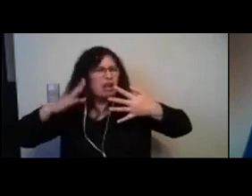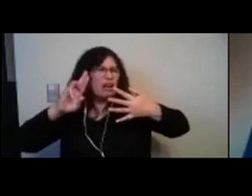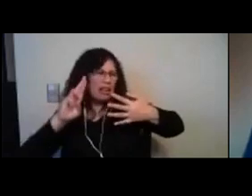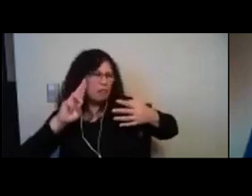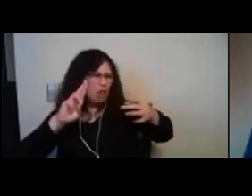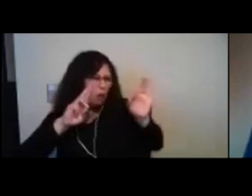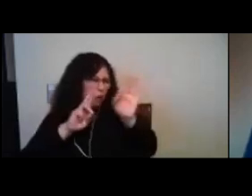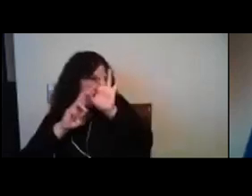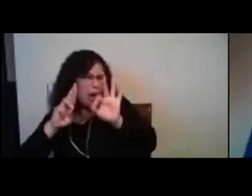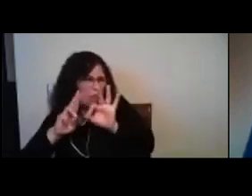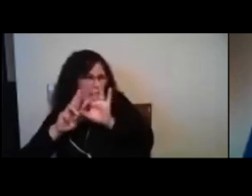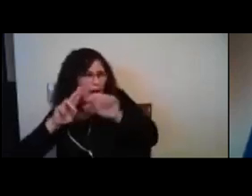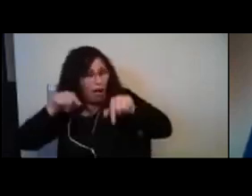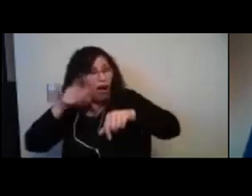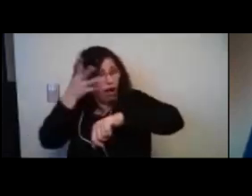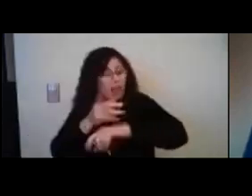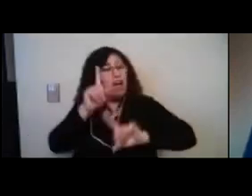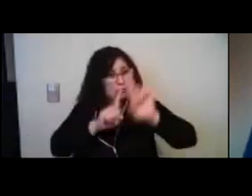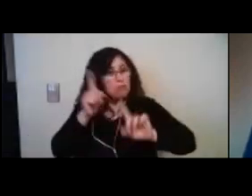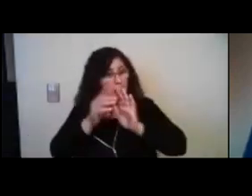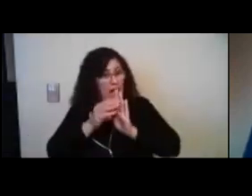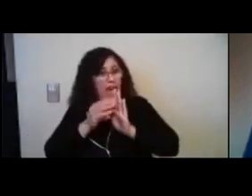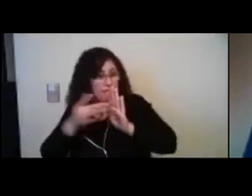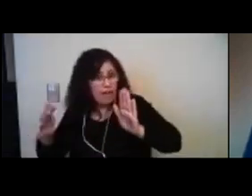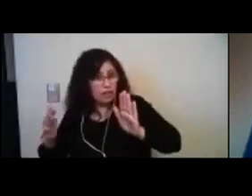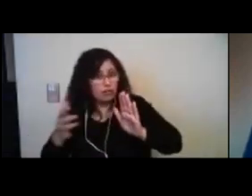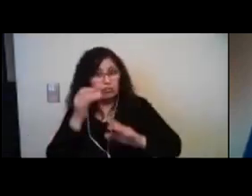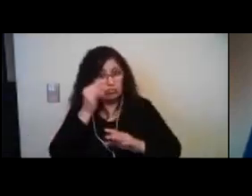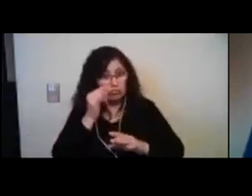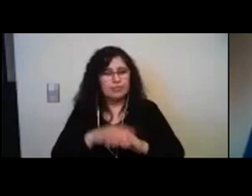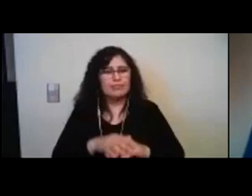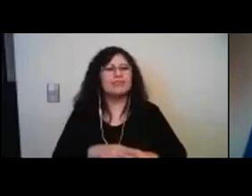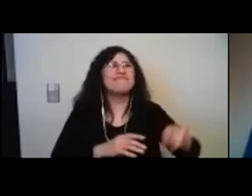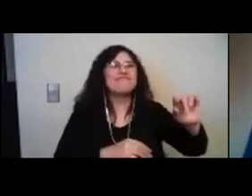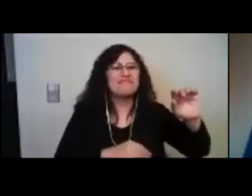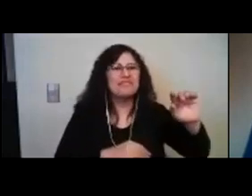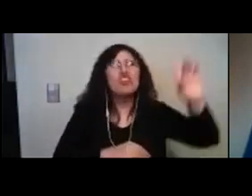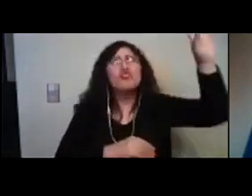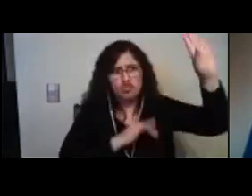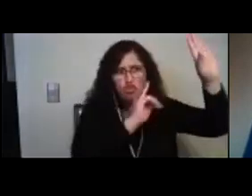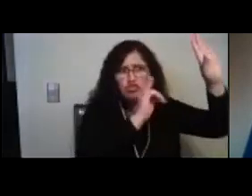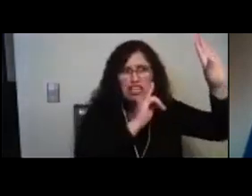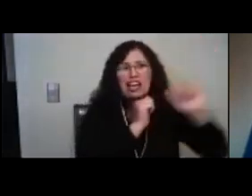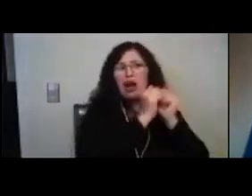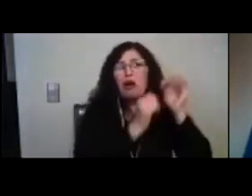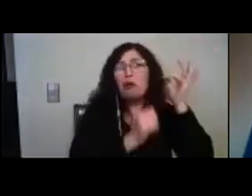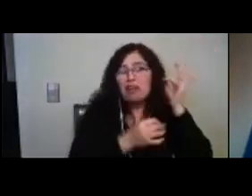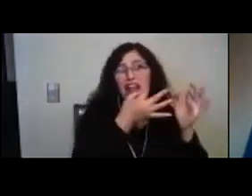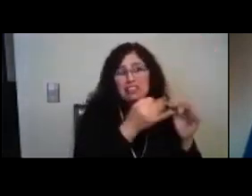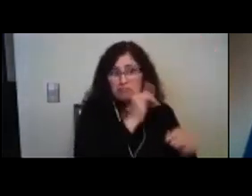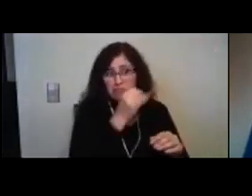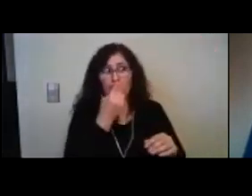que sí, me suena. Ya, una de sus compañeras escuchó, ya, hay unos mecanismos neurobiológicos